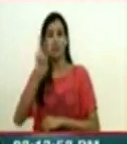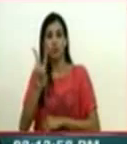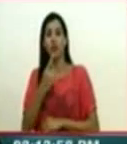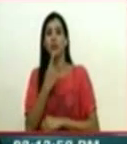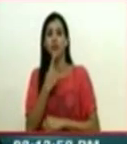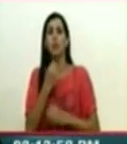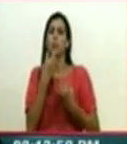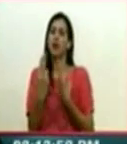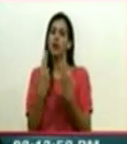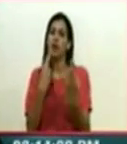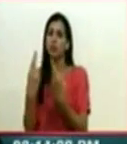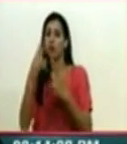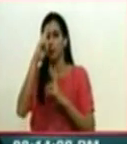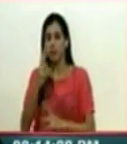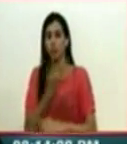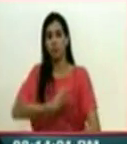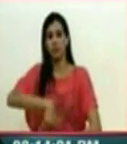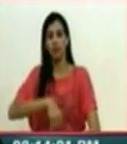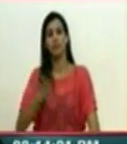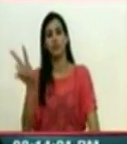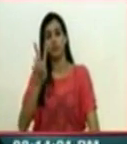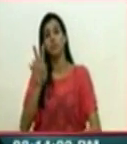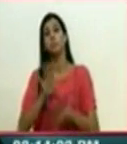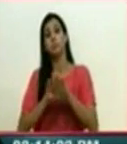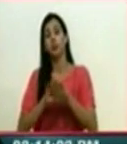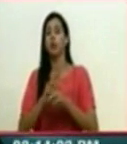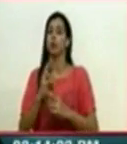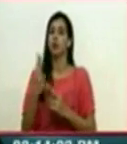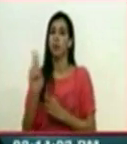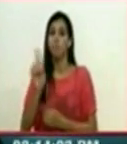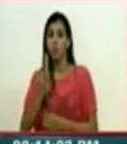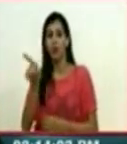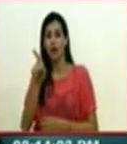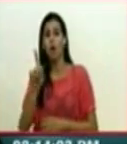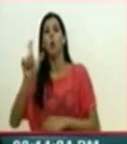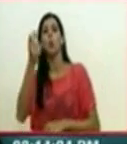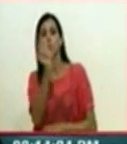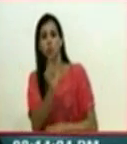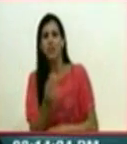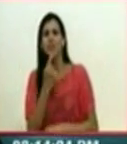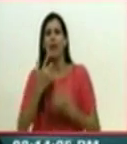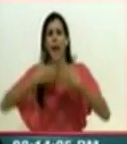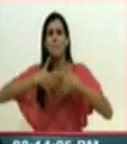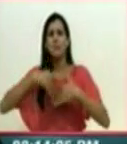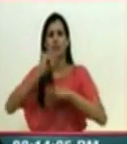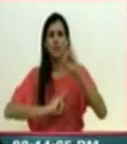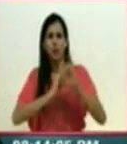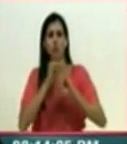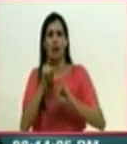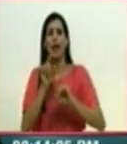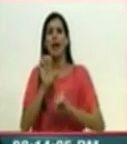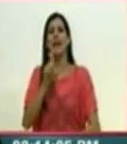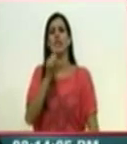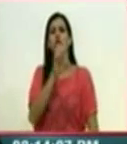afianzado en las buenas relaciones y respeto al presidente de la República Cooperativa de Guyana. Destacó que la transnacional petrolera estadounidense ExxonMobil